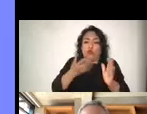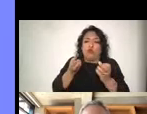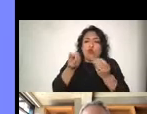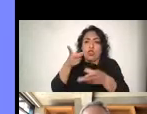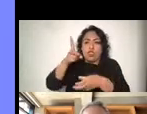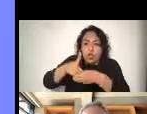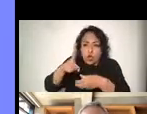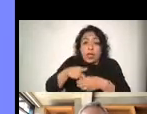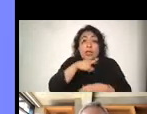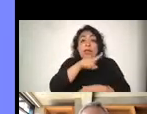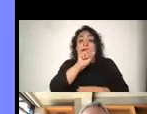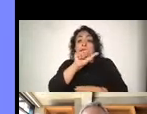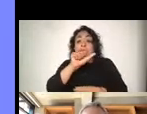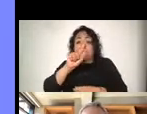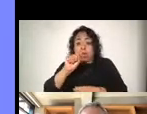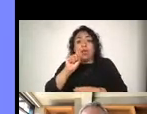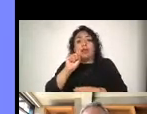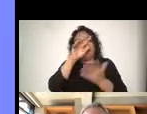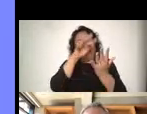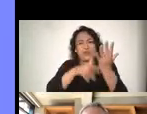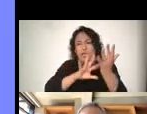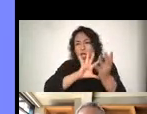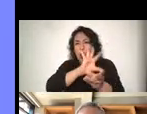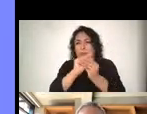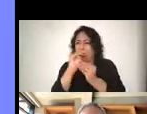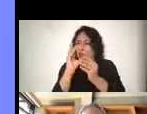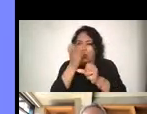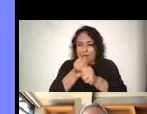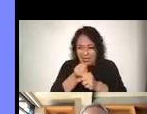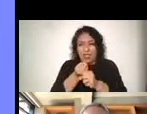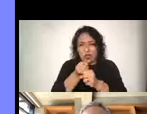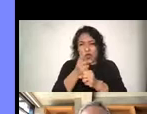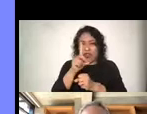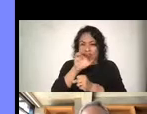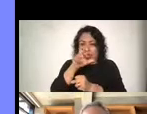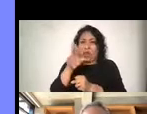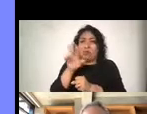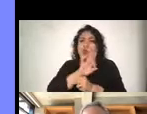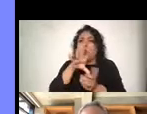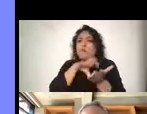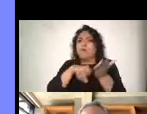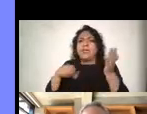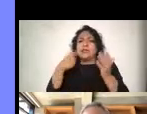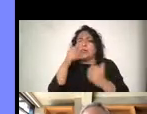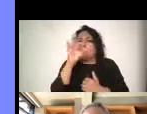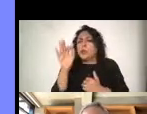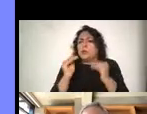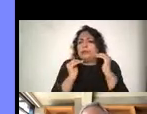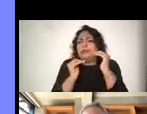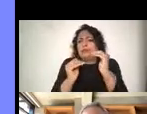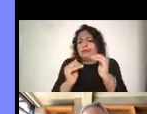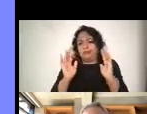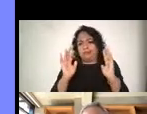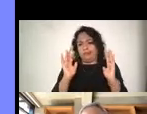el SAT, cuando hacemos la declaración del siguiente año, nos permite deducir hasta el 7% de